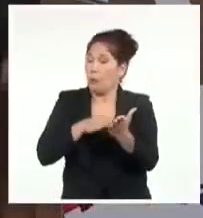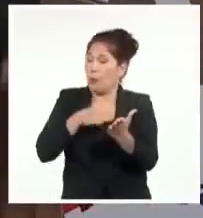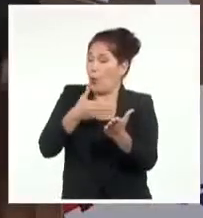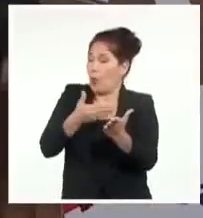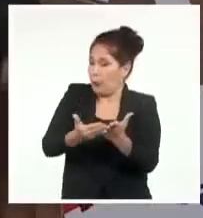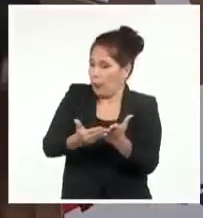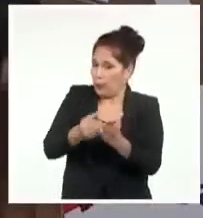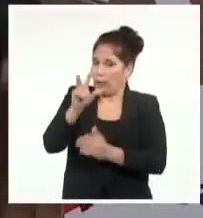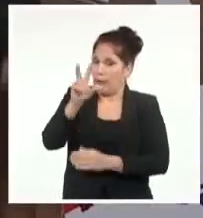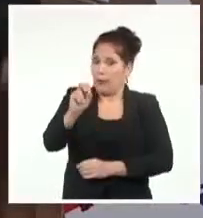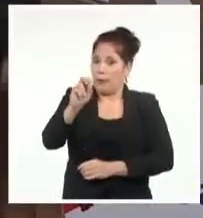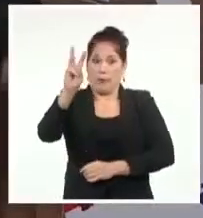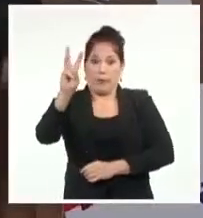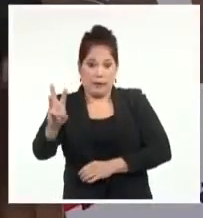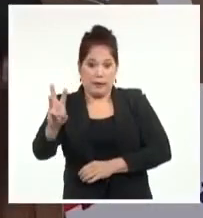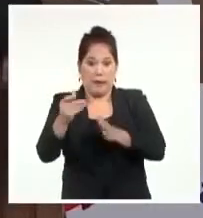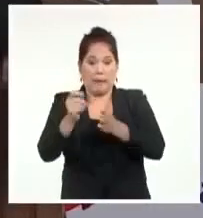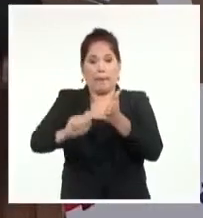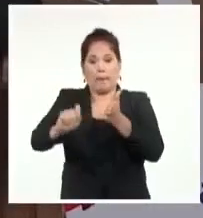año 2023 es